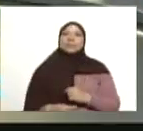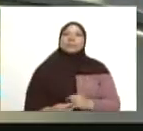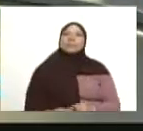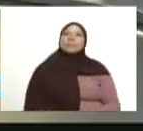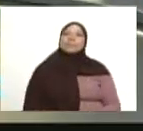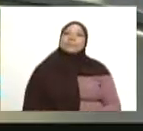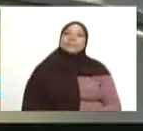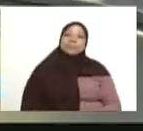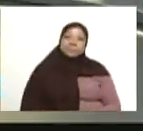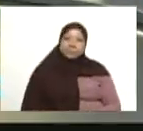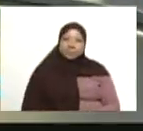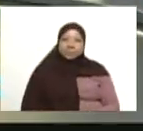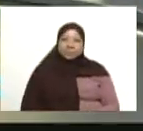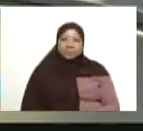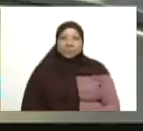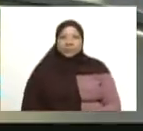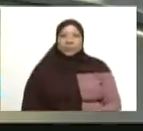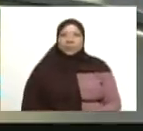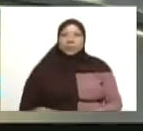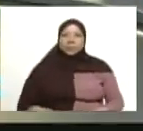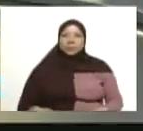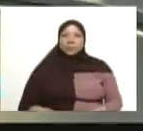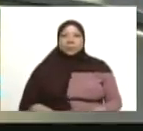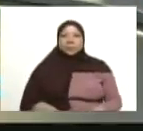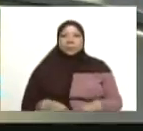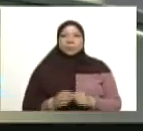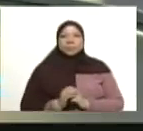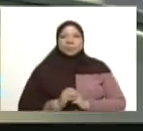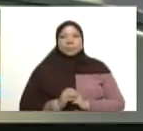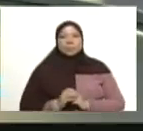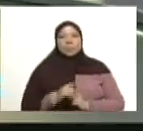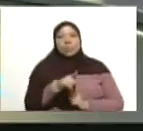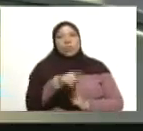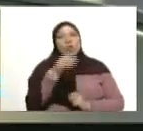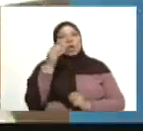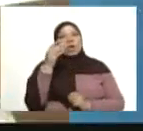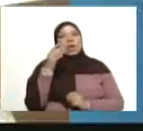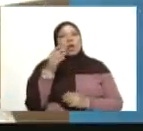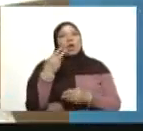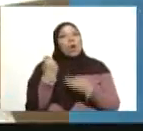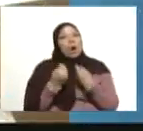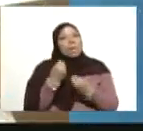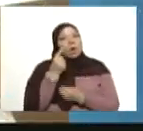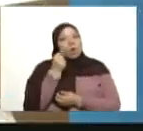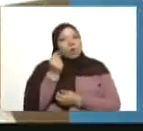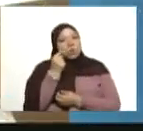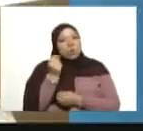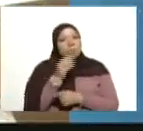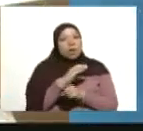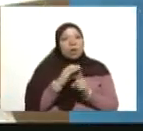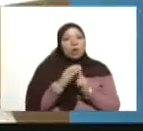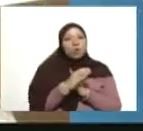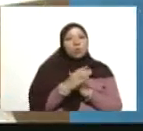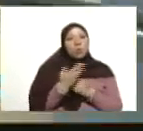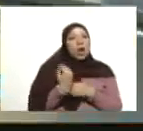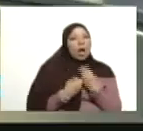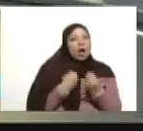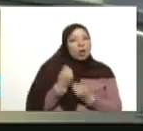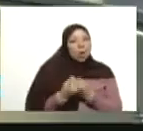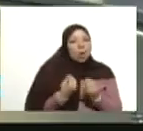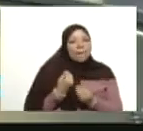Mira, Carlos, ¿y ustedes han conservado sus costumbres? A pesar